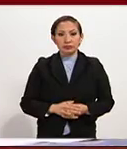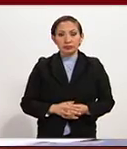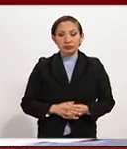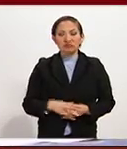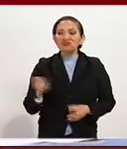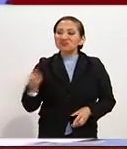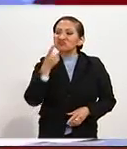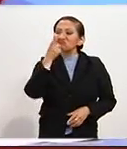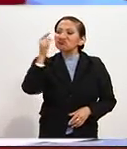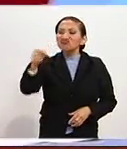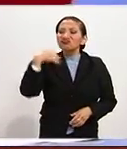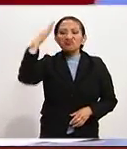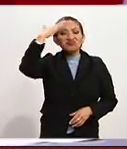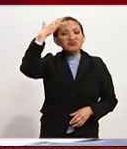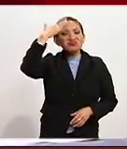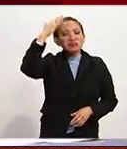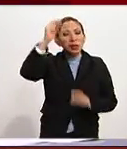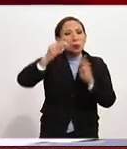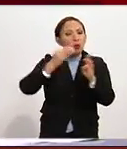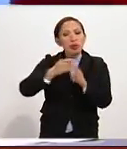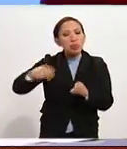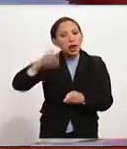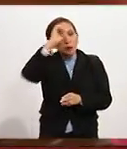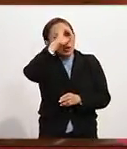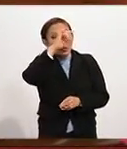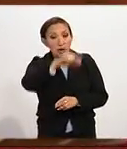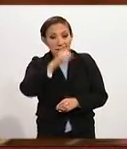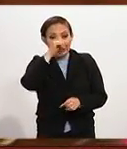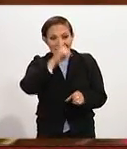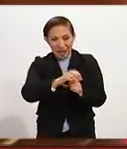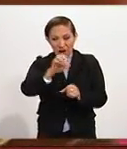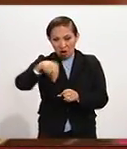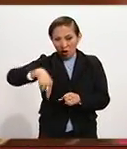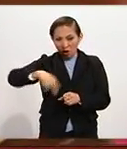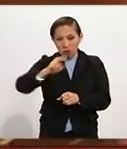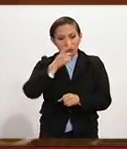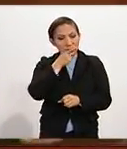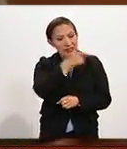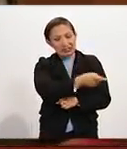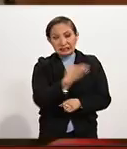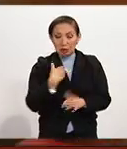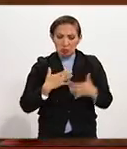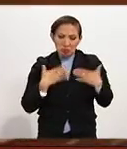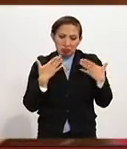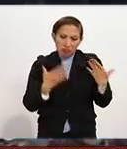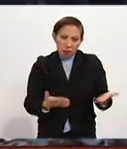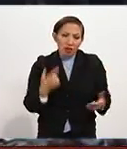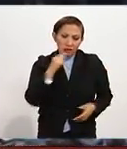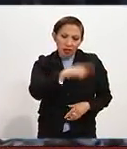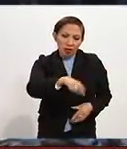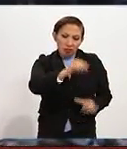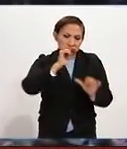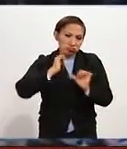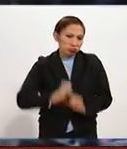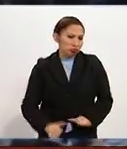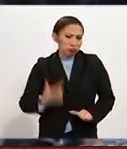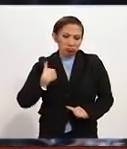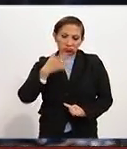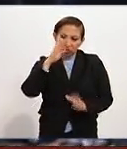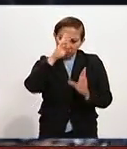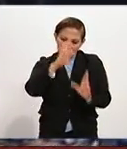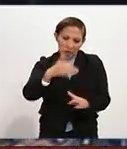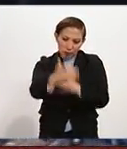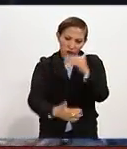¿Qué fue lo que dijeron los líderes mundiales? El secretario general de la ONU, Ban Ki-moon, dijo que confía en que las autoridades honrarán